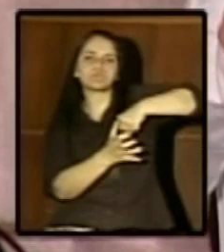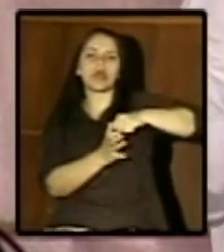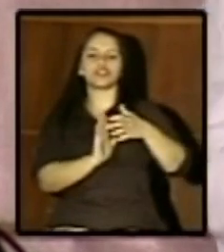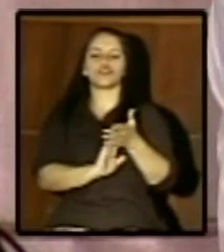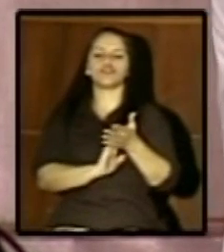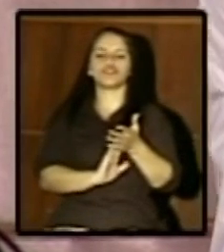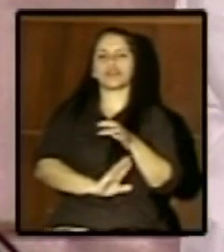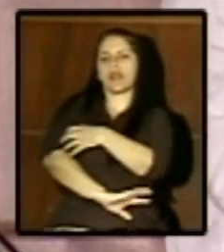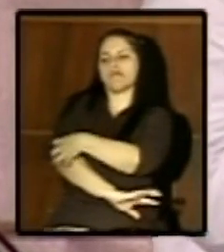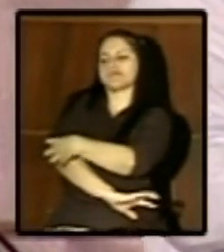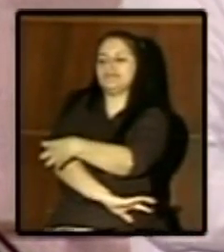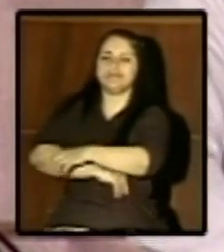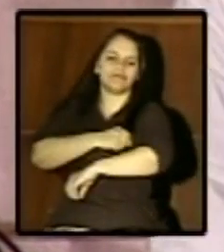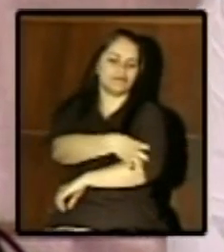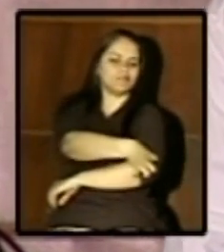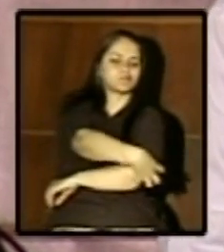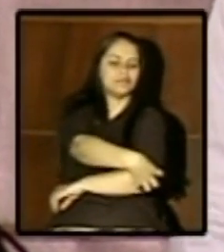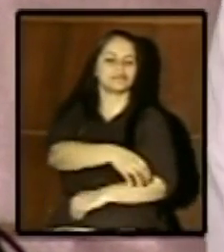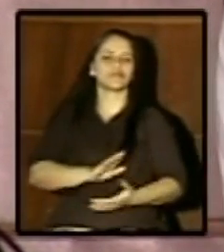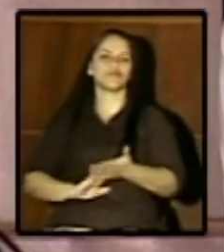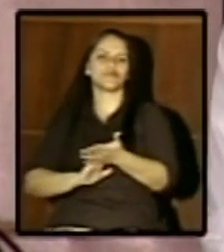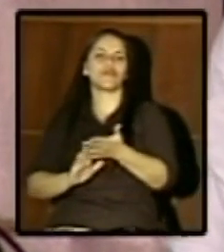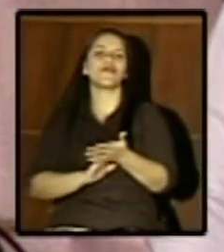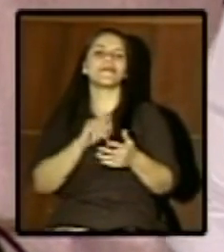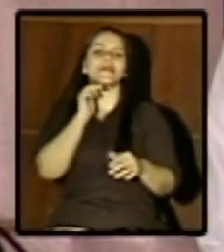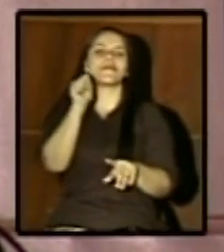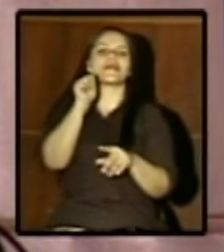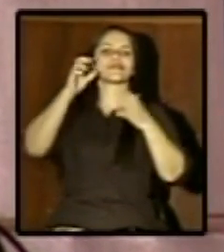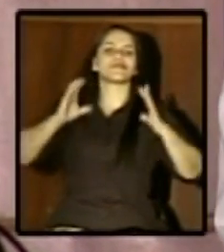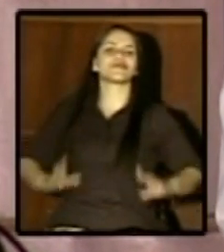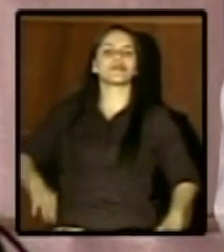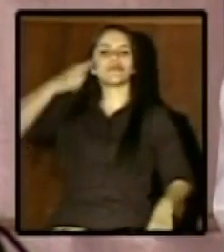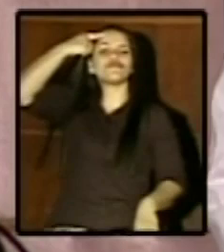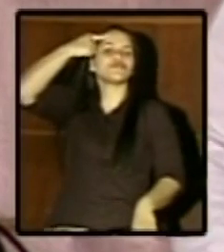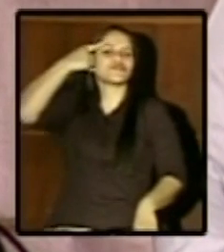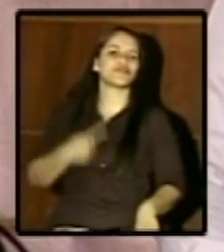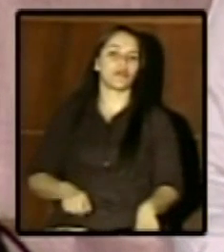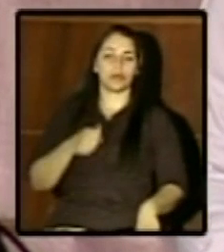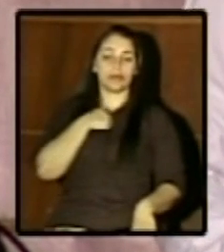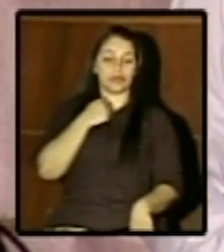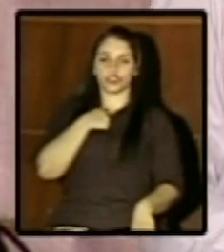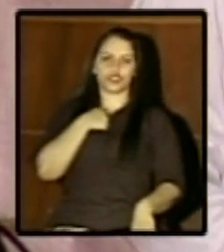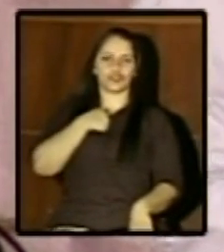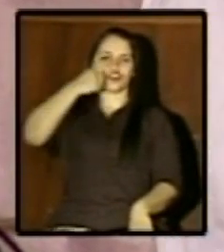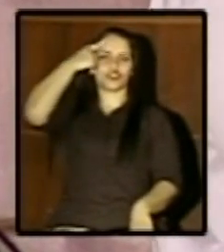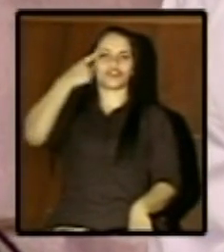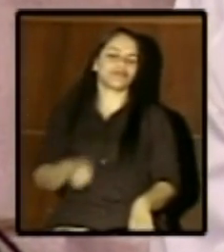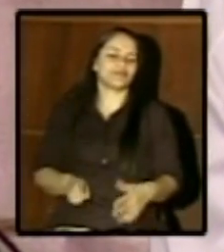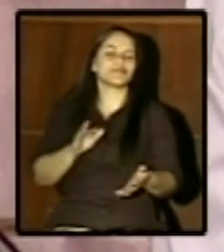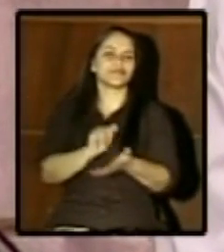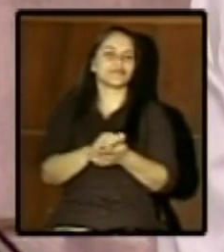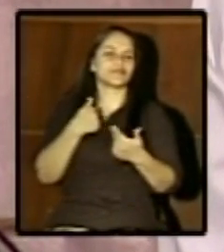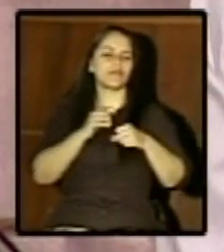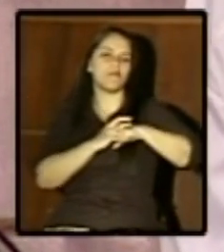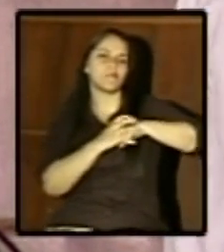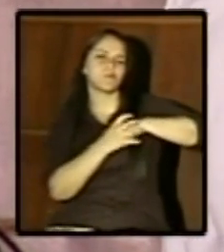respuesta inflamatoria y como que se expande y genera un bracito aquí de hueso y otro bracito allí y eso se va formando, la articulación va